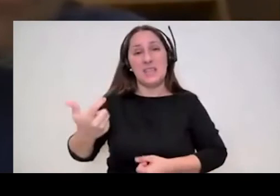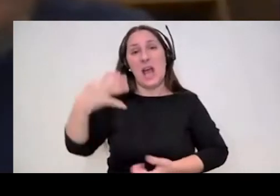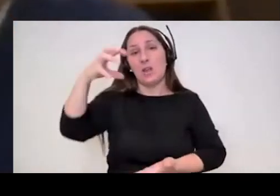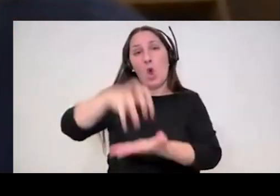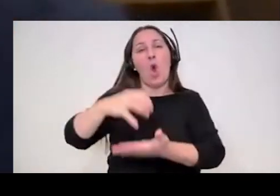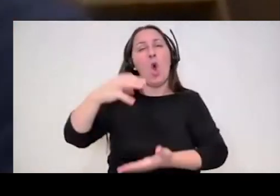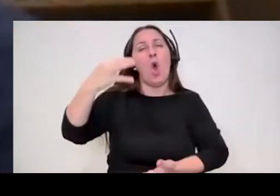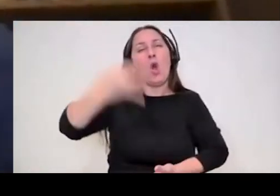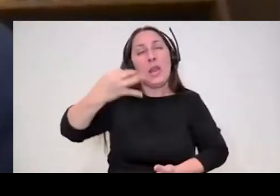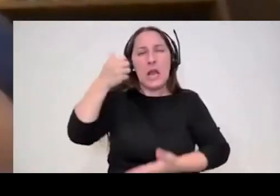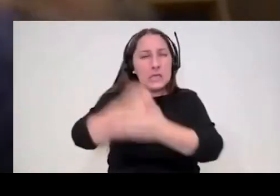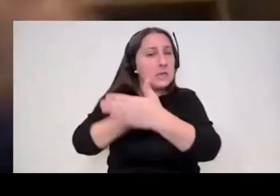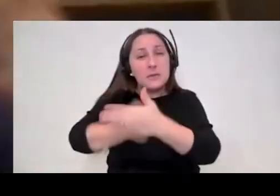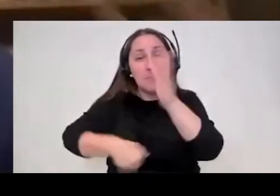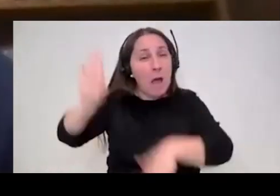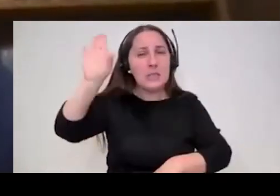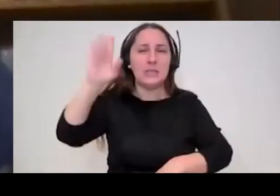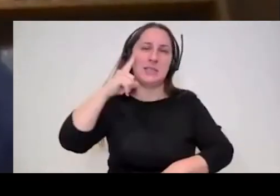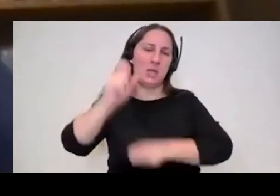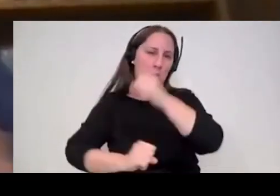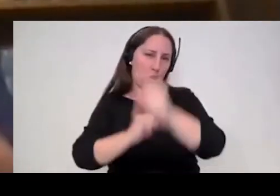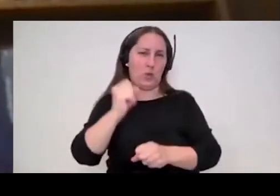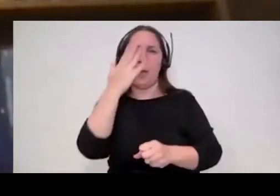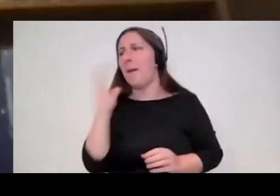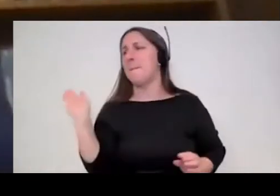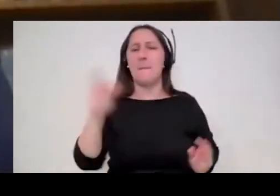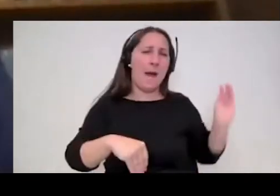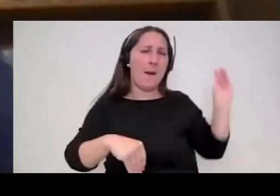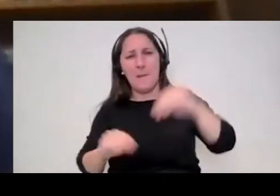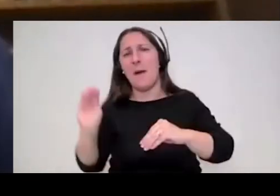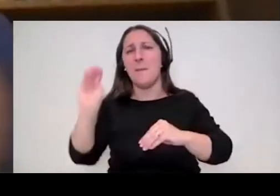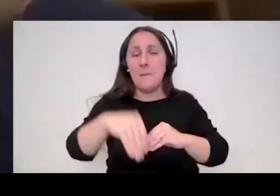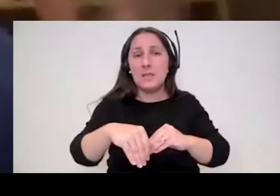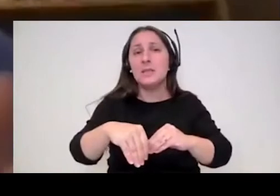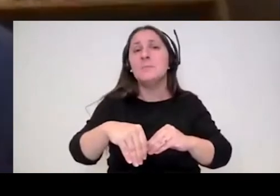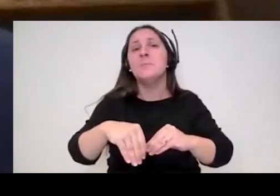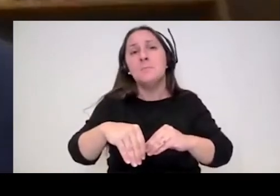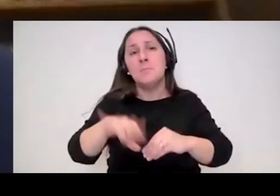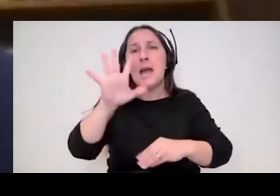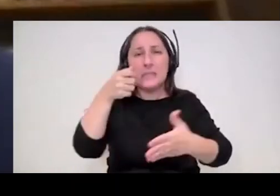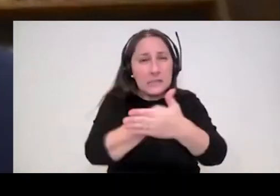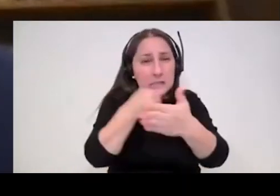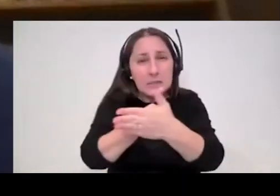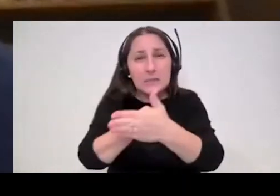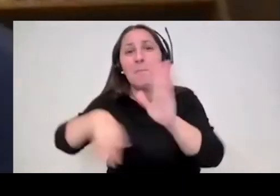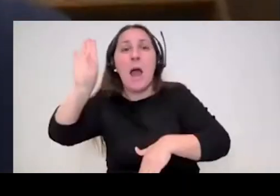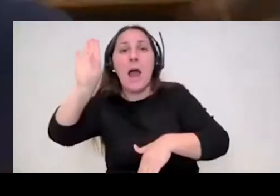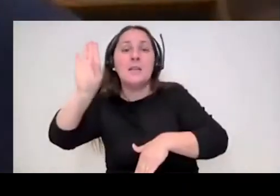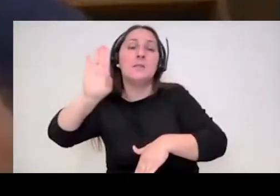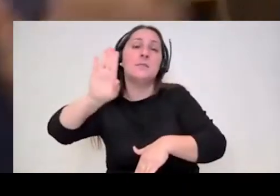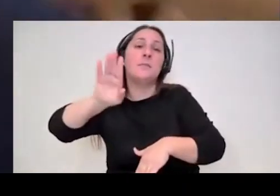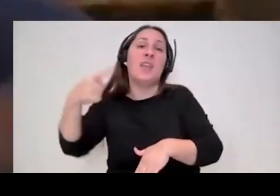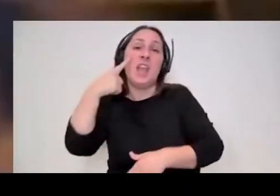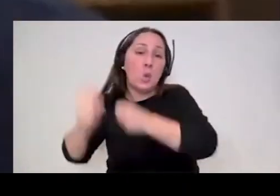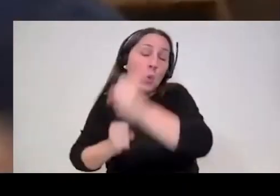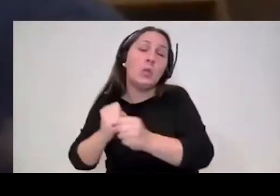más combativos fueron los industriales. Después se han sumado otros, y no quiere decir que quizás son más combativos que sindicatos industriales o